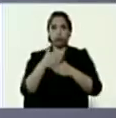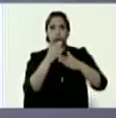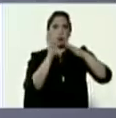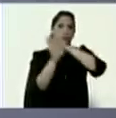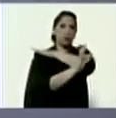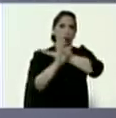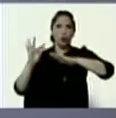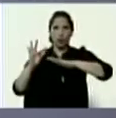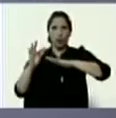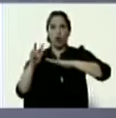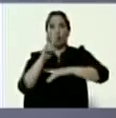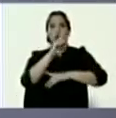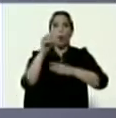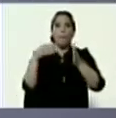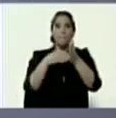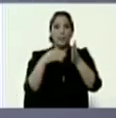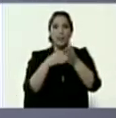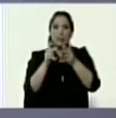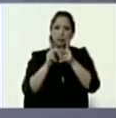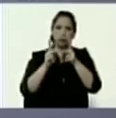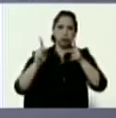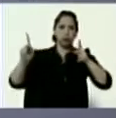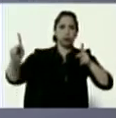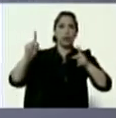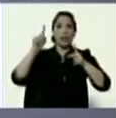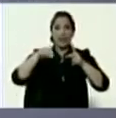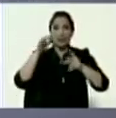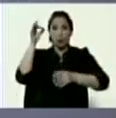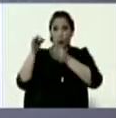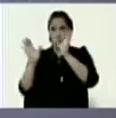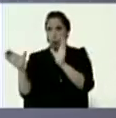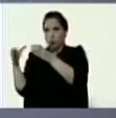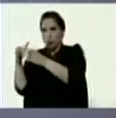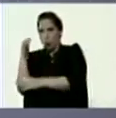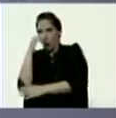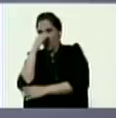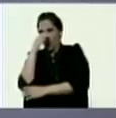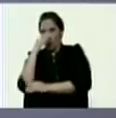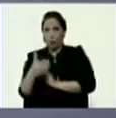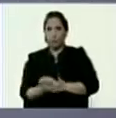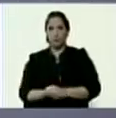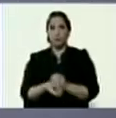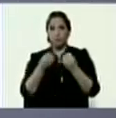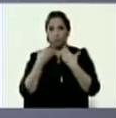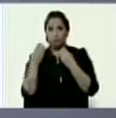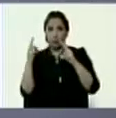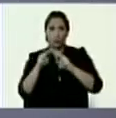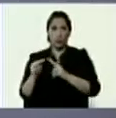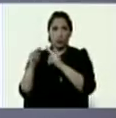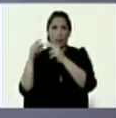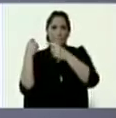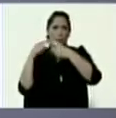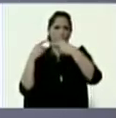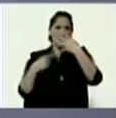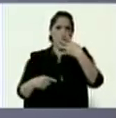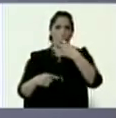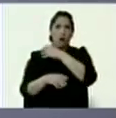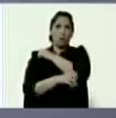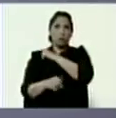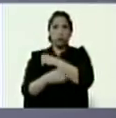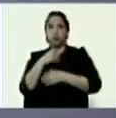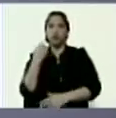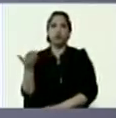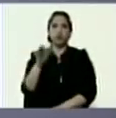más de 2.000 kilómetros cuadrados y justamente esta banda, este grupo de paramilitares es bien conocida por diversos delitos,